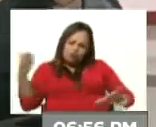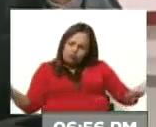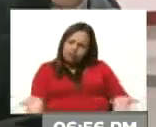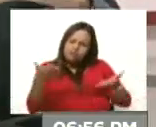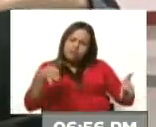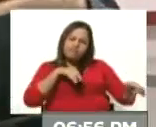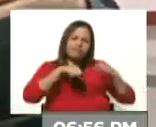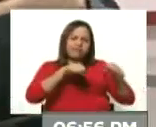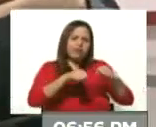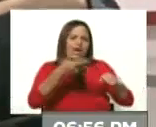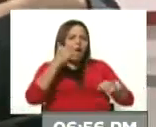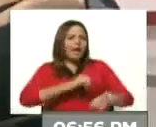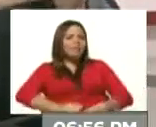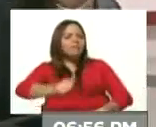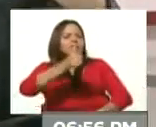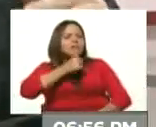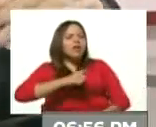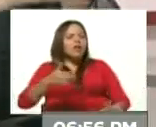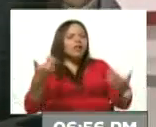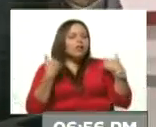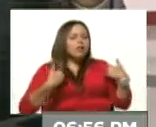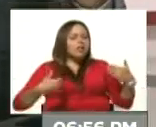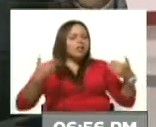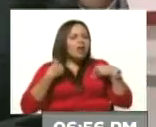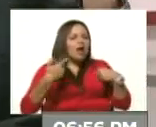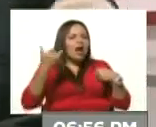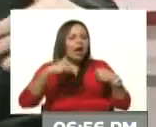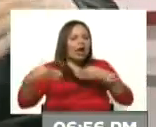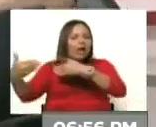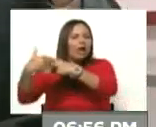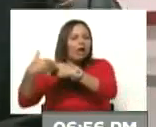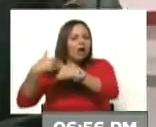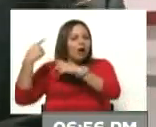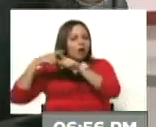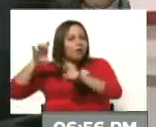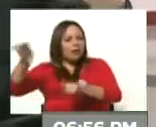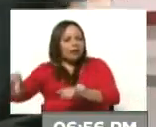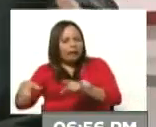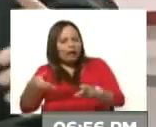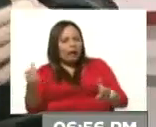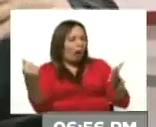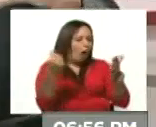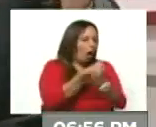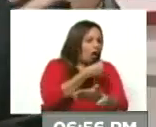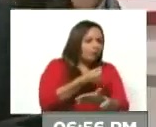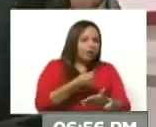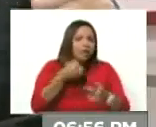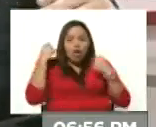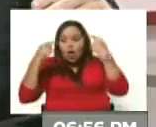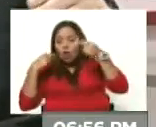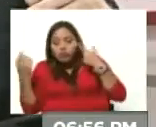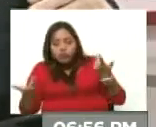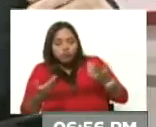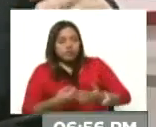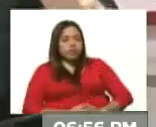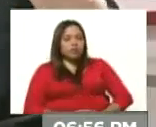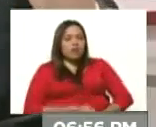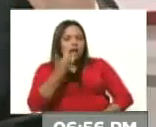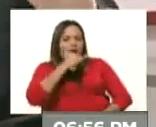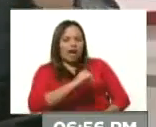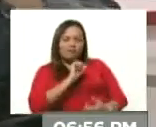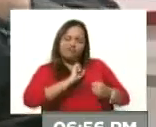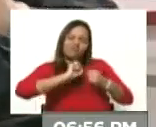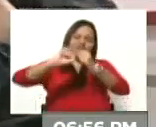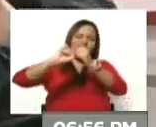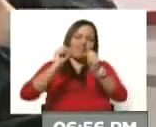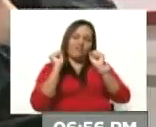que ha aguantado amenaza desestabilización neurosis y las enfrentados